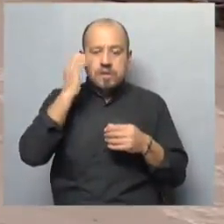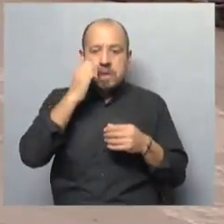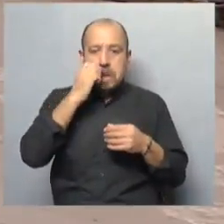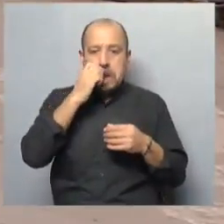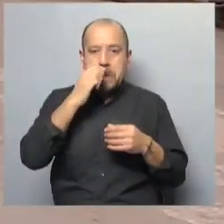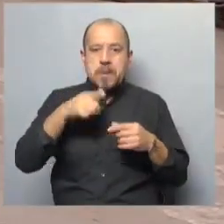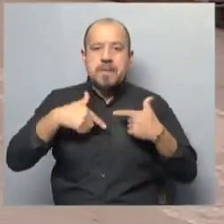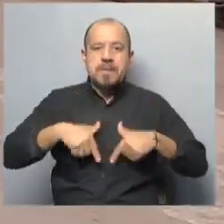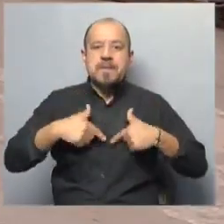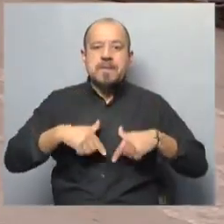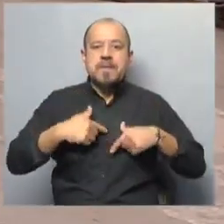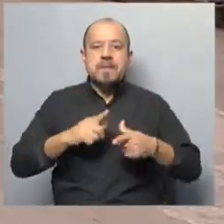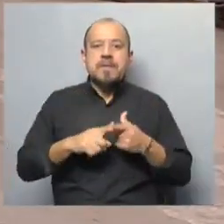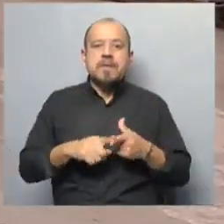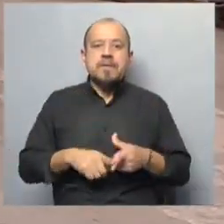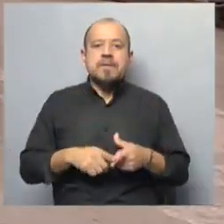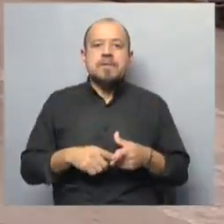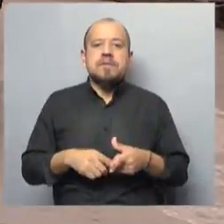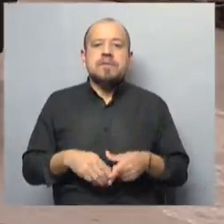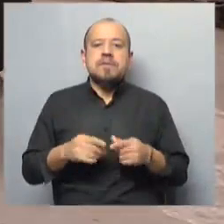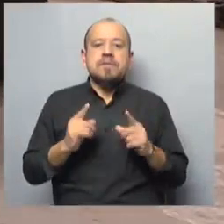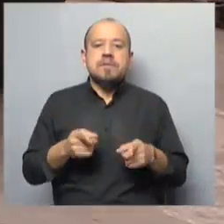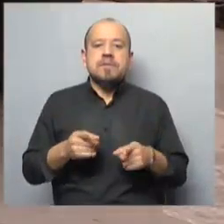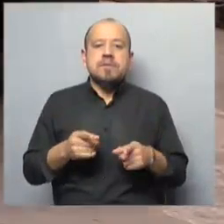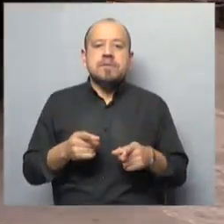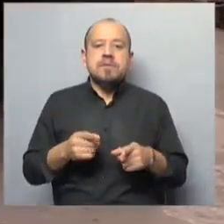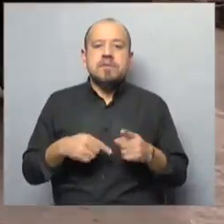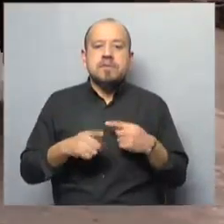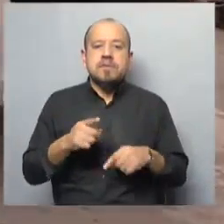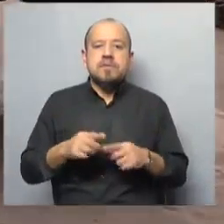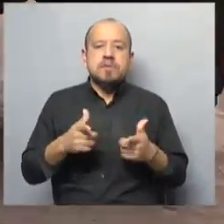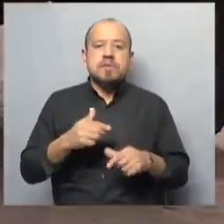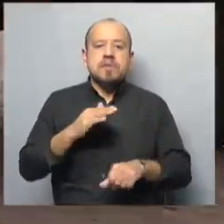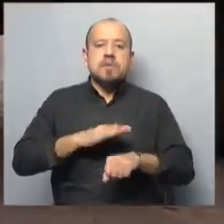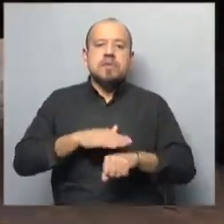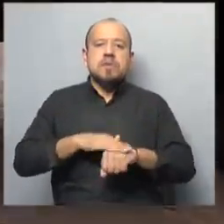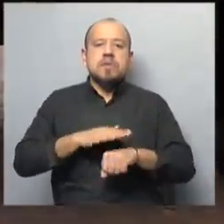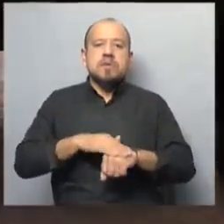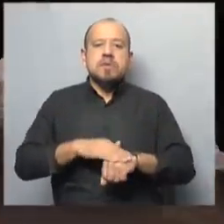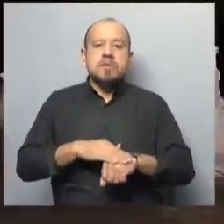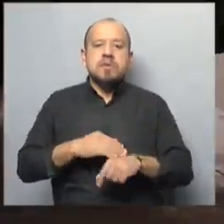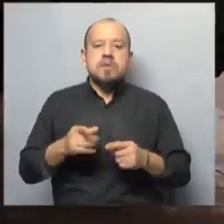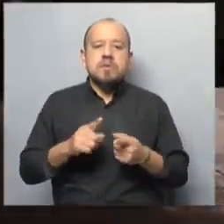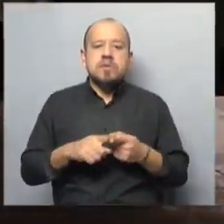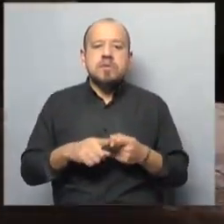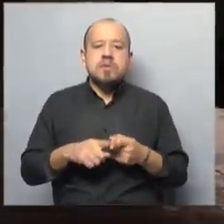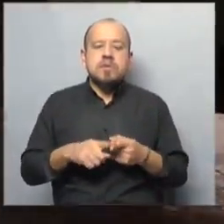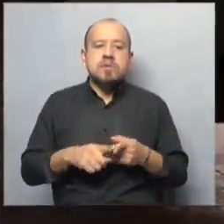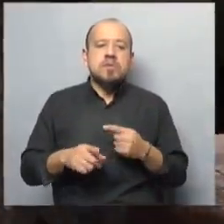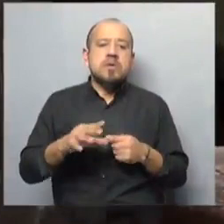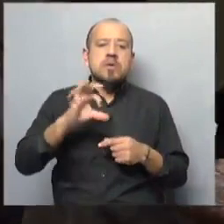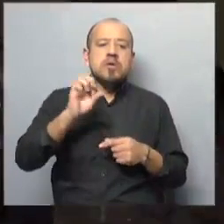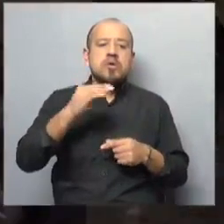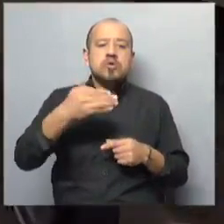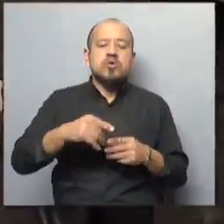de los ministros del Interior y Relaciones Exteriores, inclusive deslindó responsabilidad sobre el caso de la subsecretaria Carolina H.